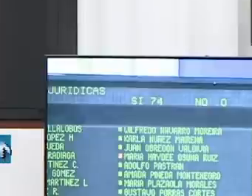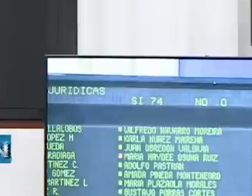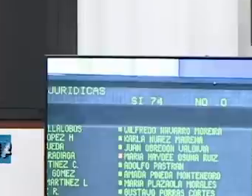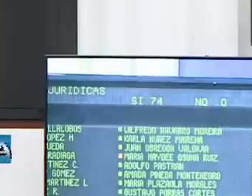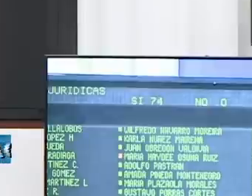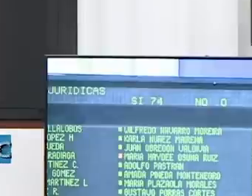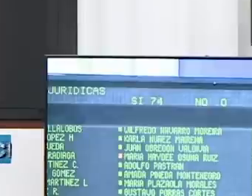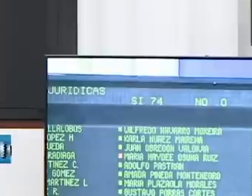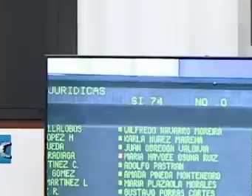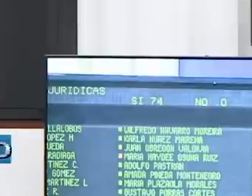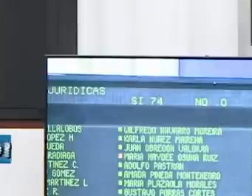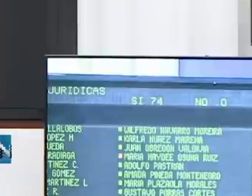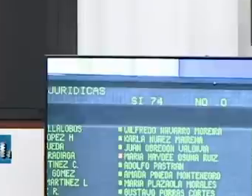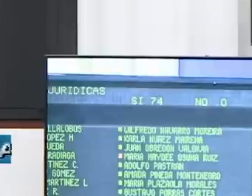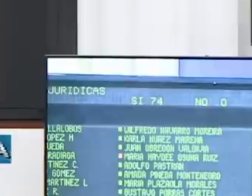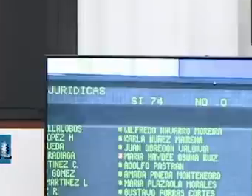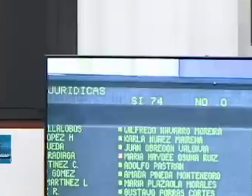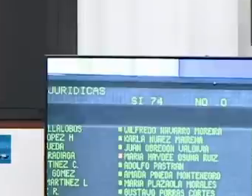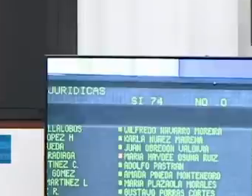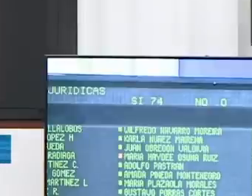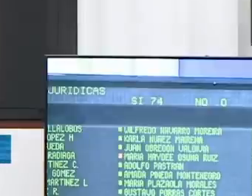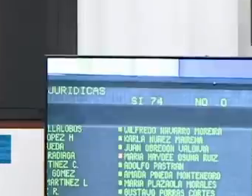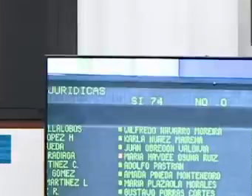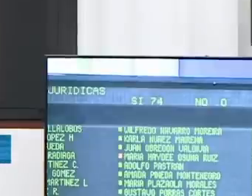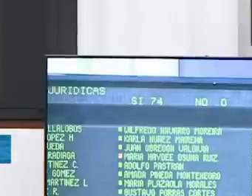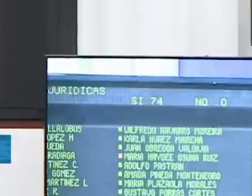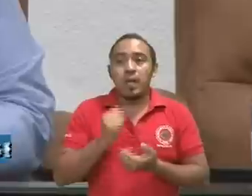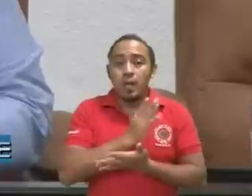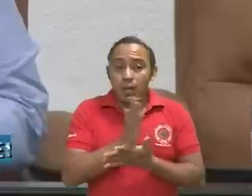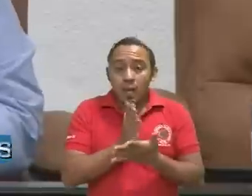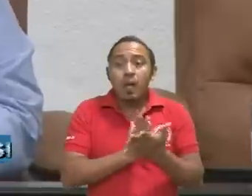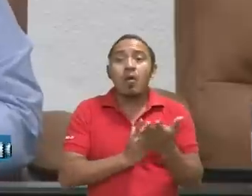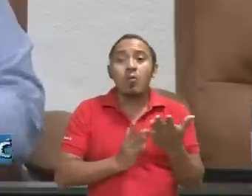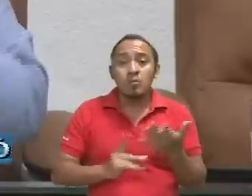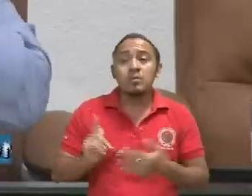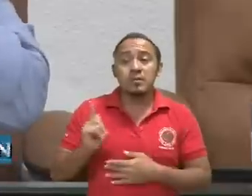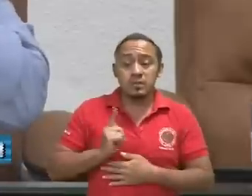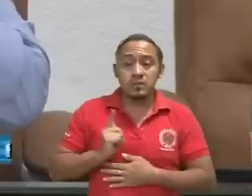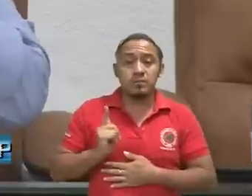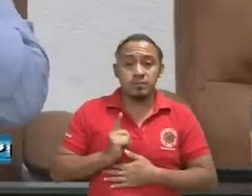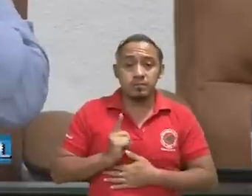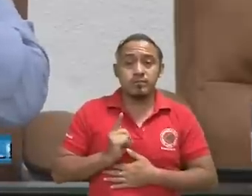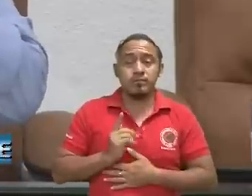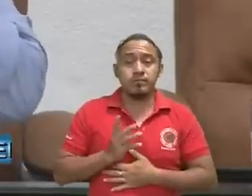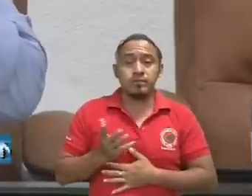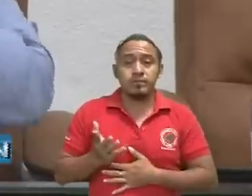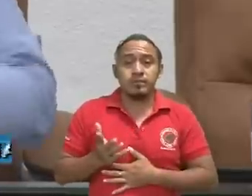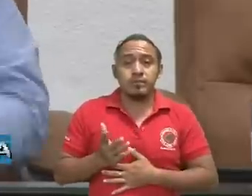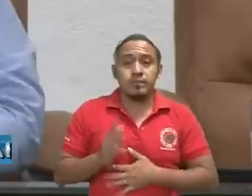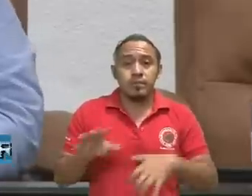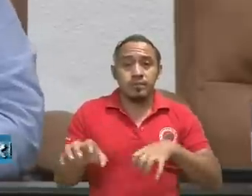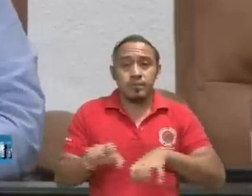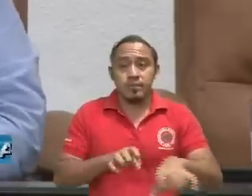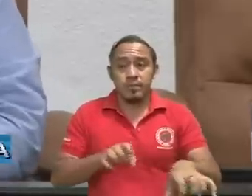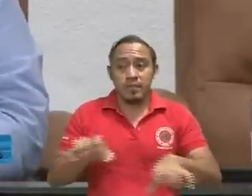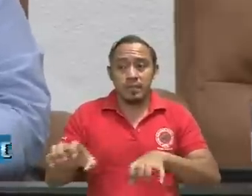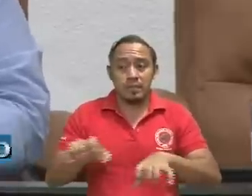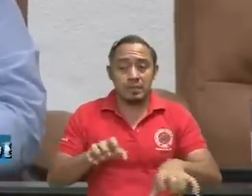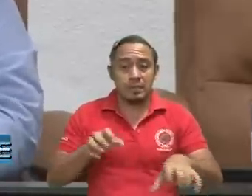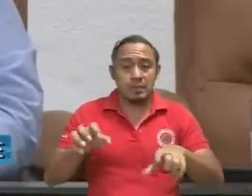la Fundación Pro Rescate de los Jóvenes en Pandillas, Fundación Puntos de Encuentro para la Transformación de la Vida